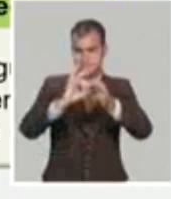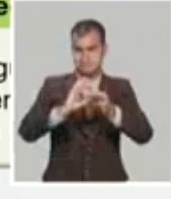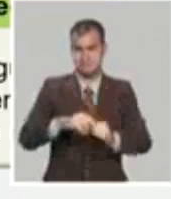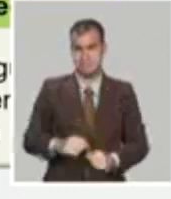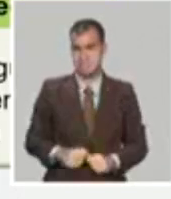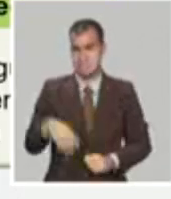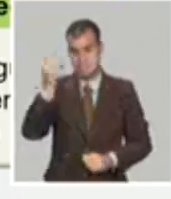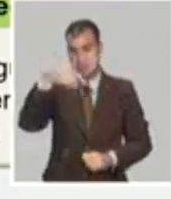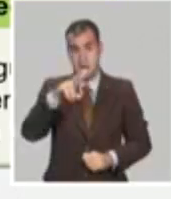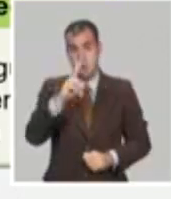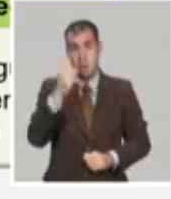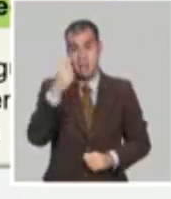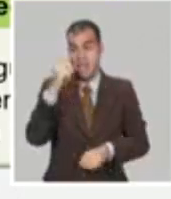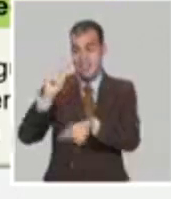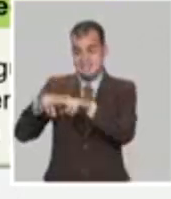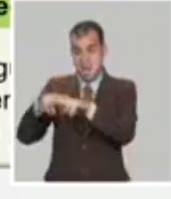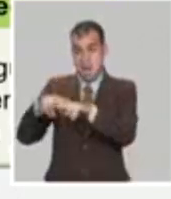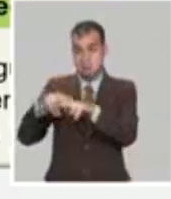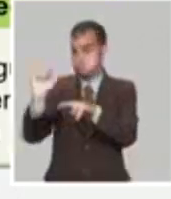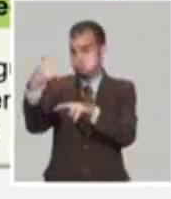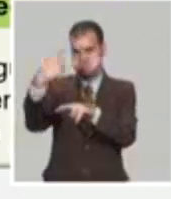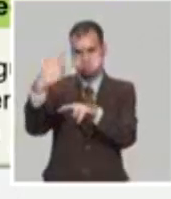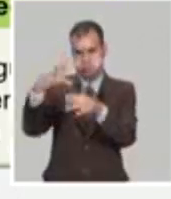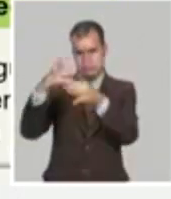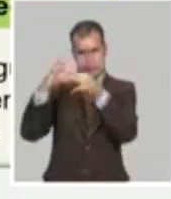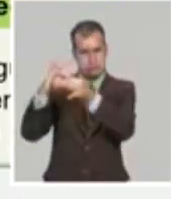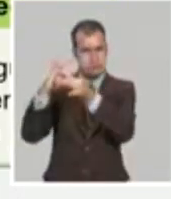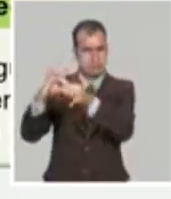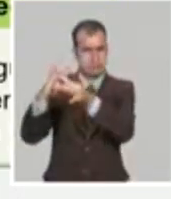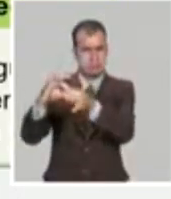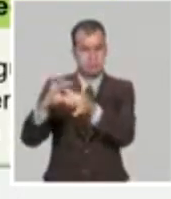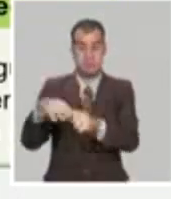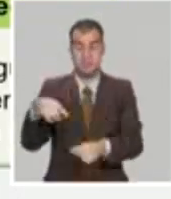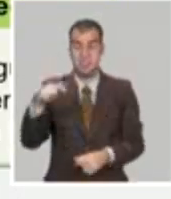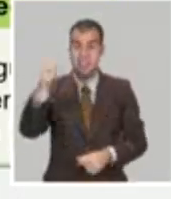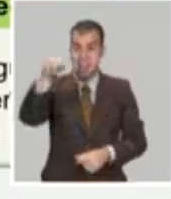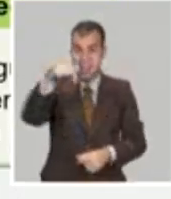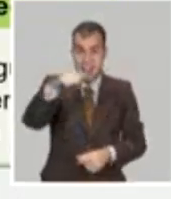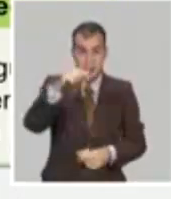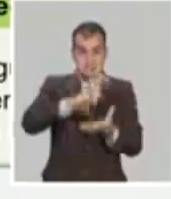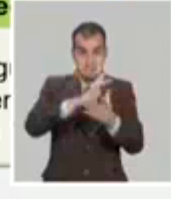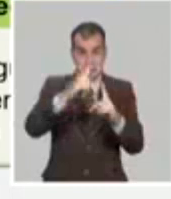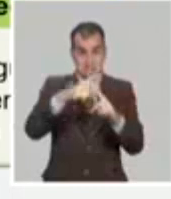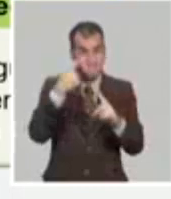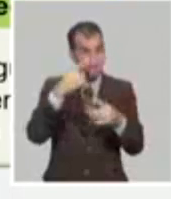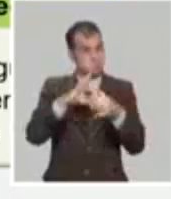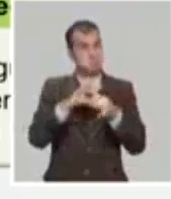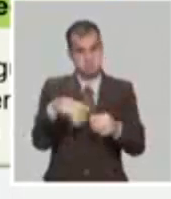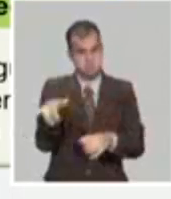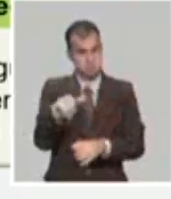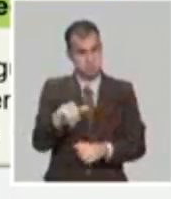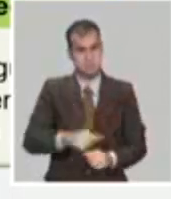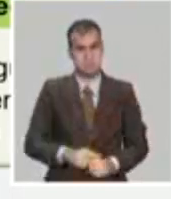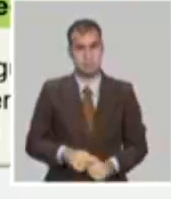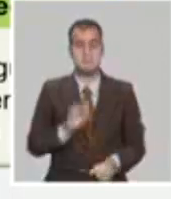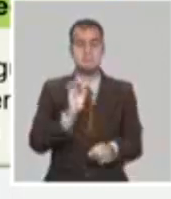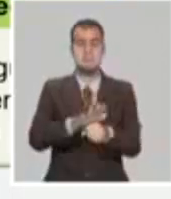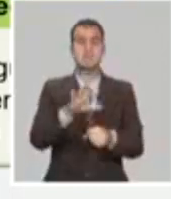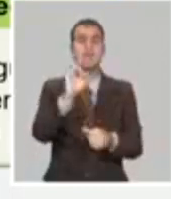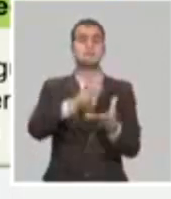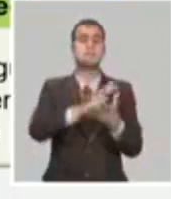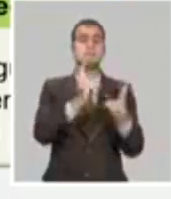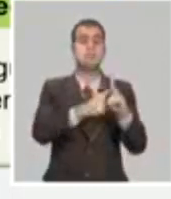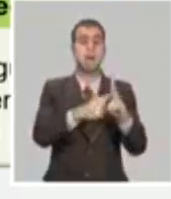que tiene la situación después de La Habana, la situación más compleja. Estaremos comenzando en la segunda quincena de mayo y se va a extender hasta